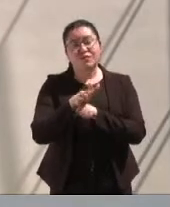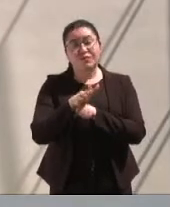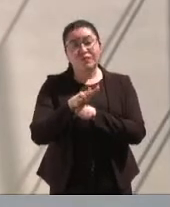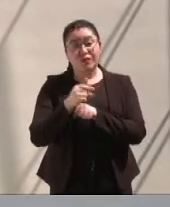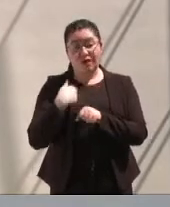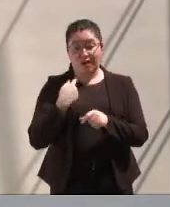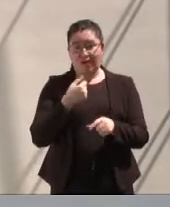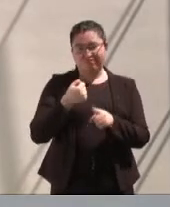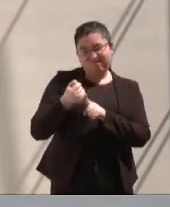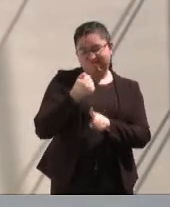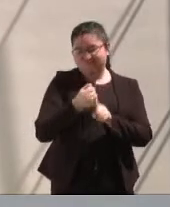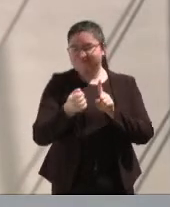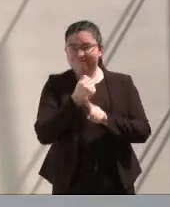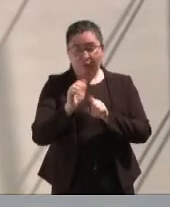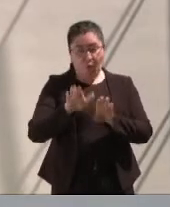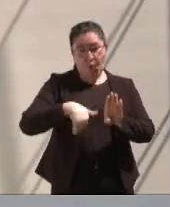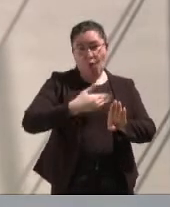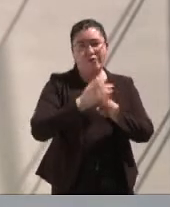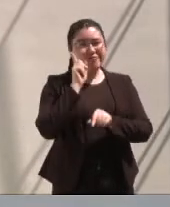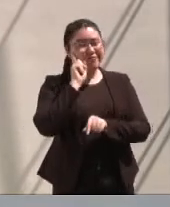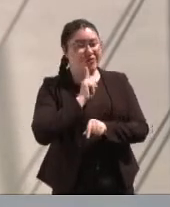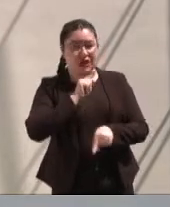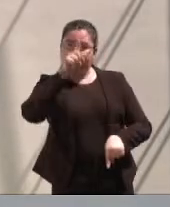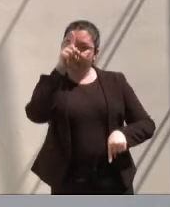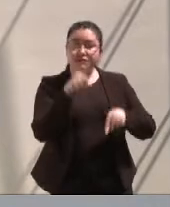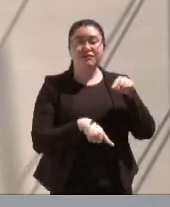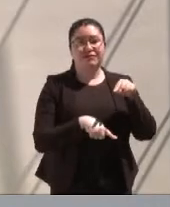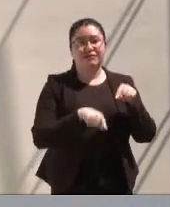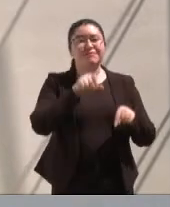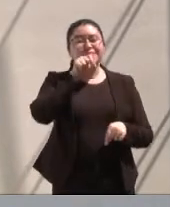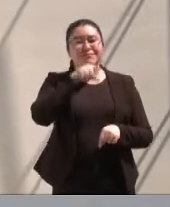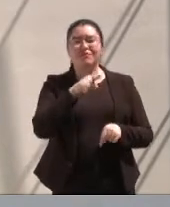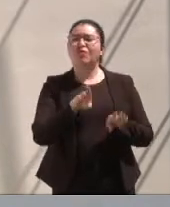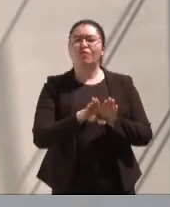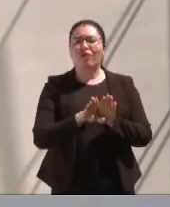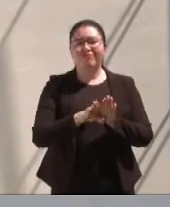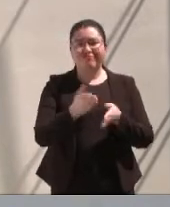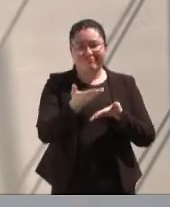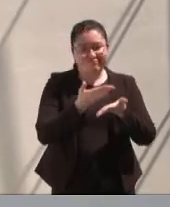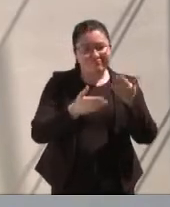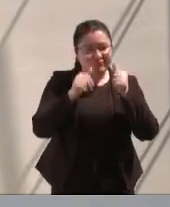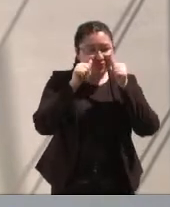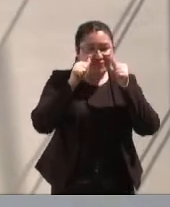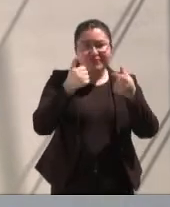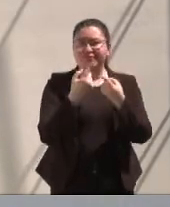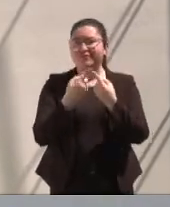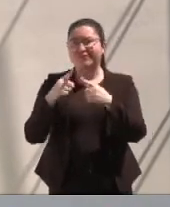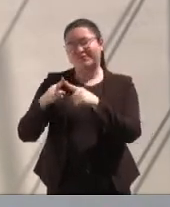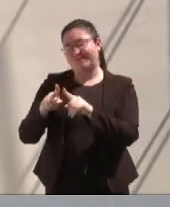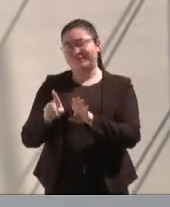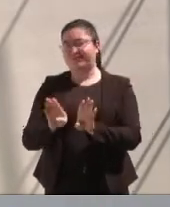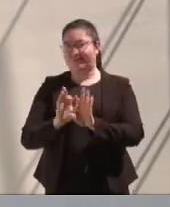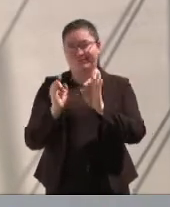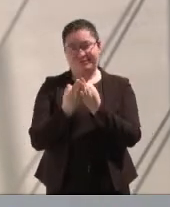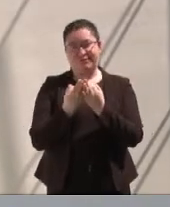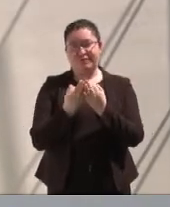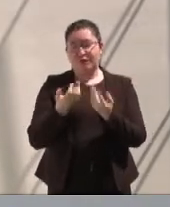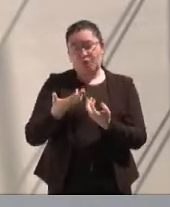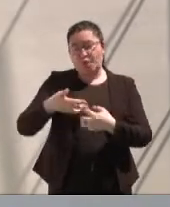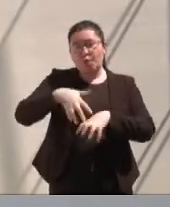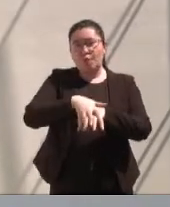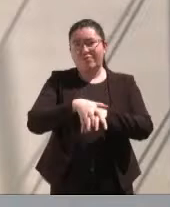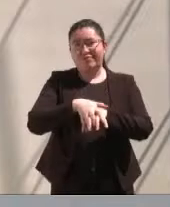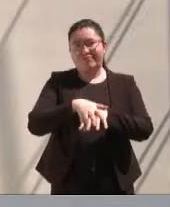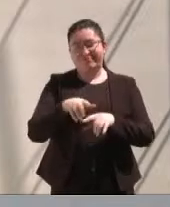violencia contra las mujeres y niñas mediante la prestación de servicios especializados, integrales e